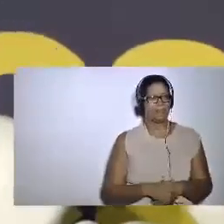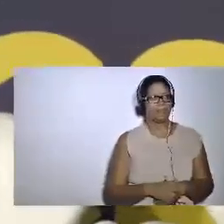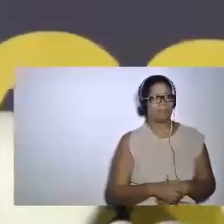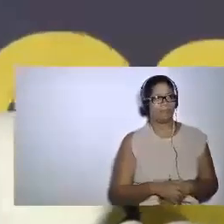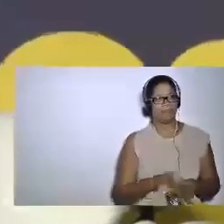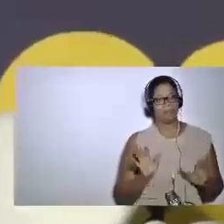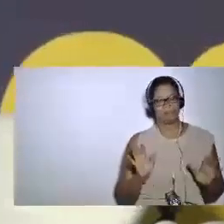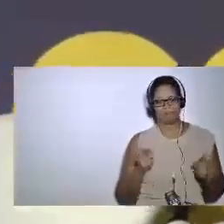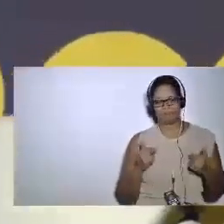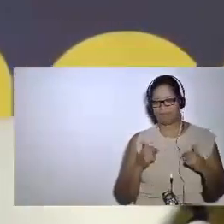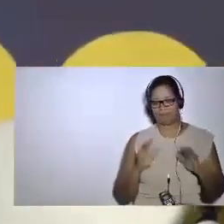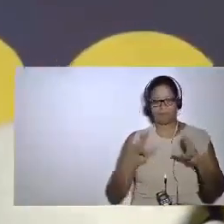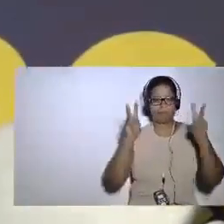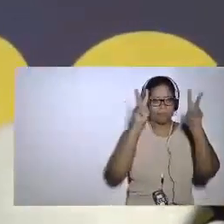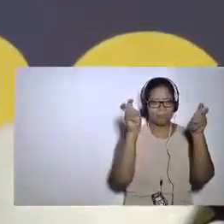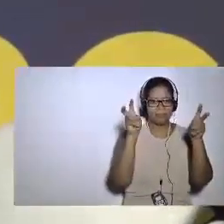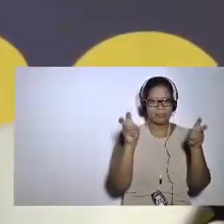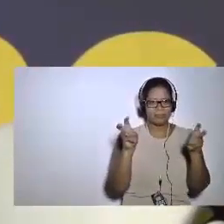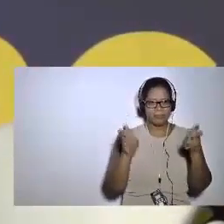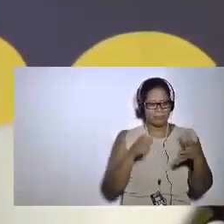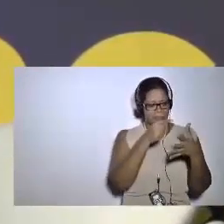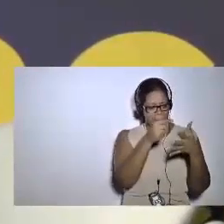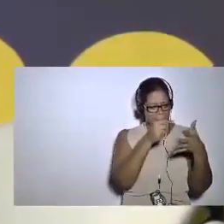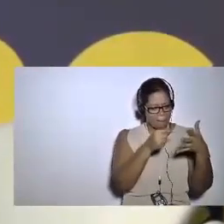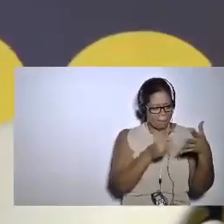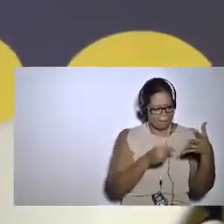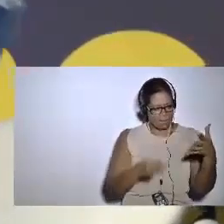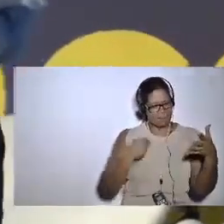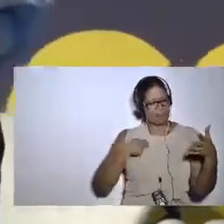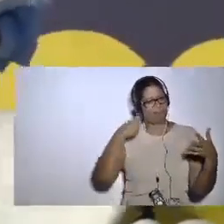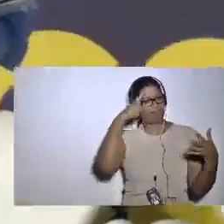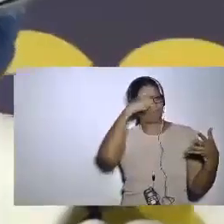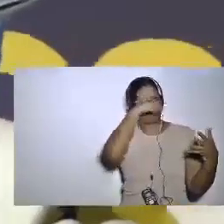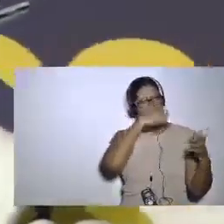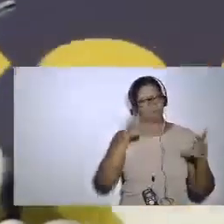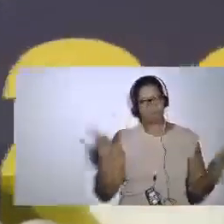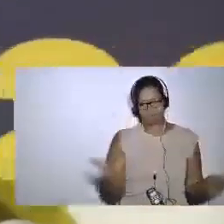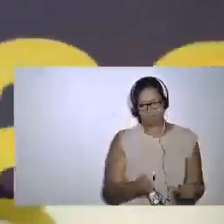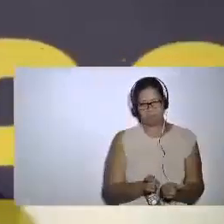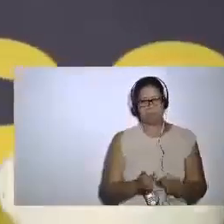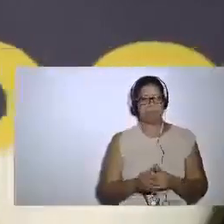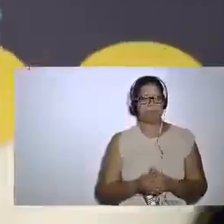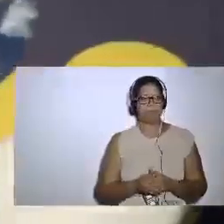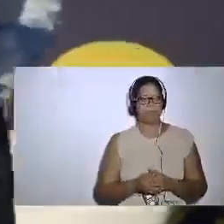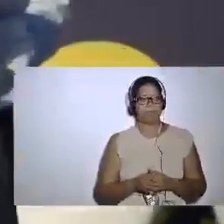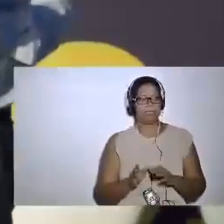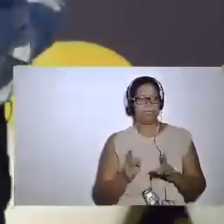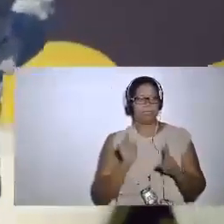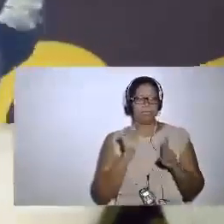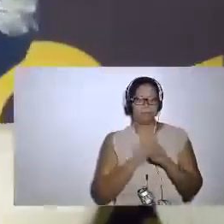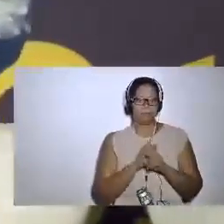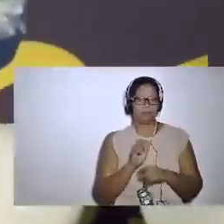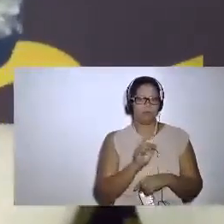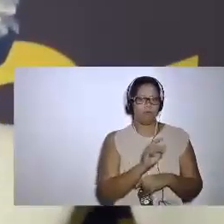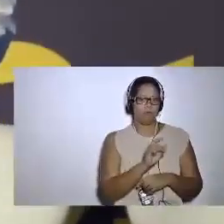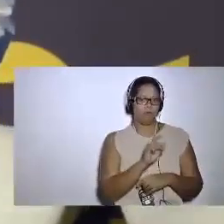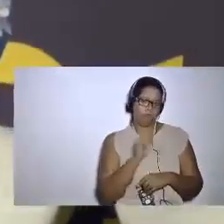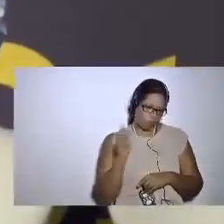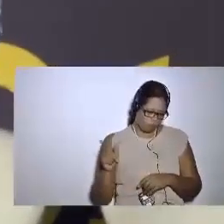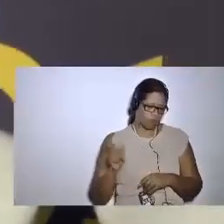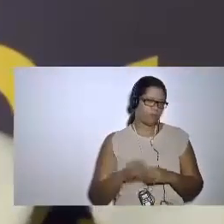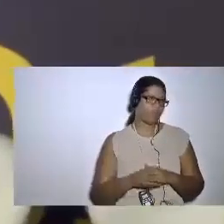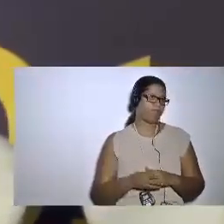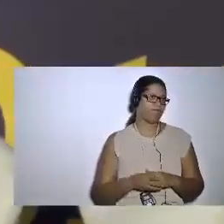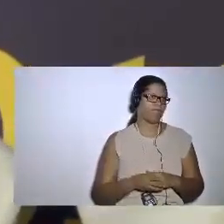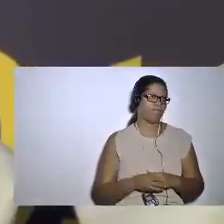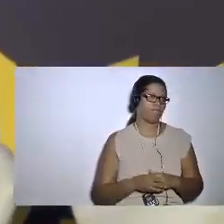terminaré. Bien, estos fueron mis tres temas más importantes, pero hay otras